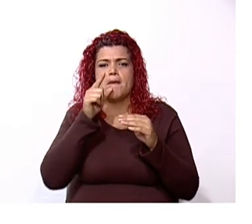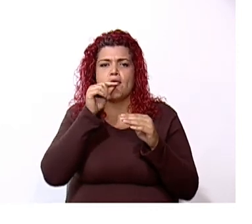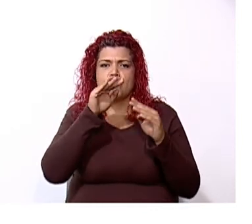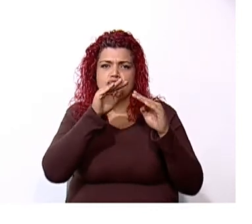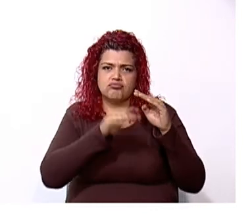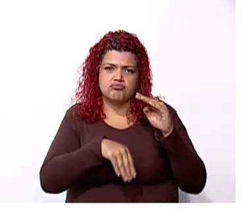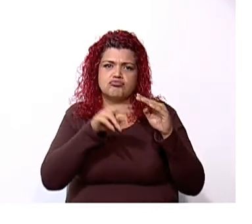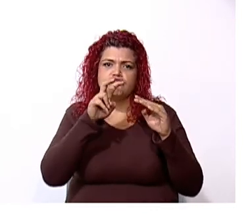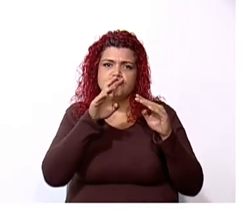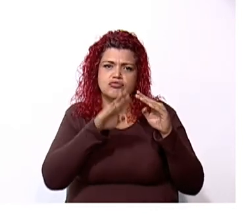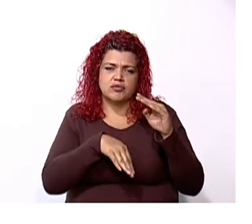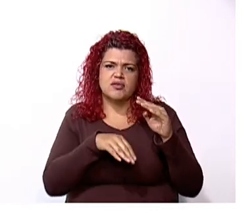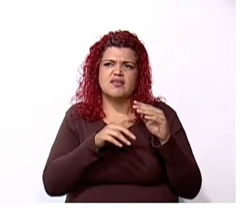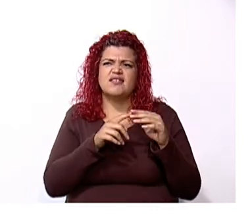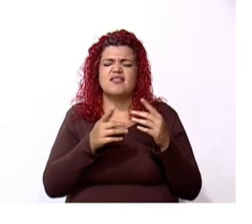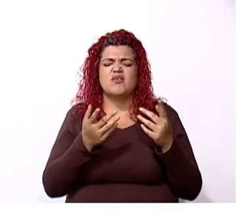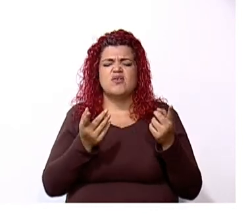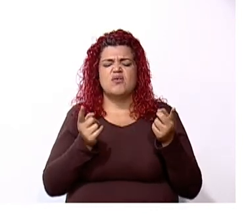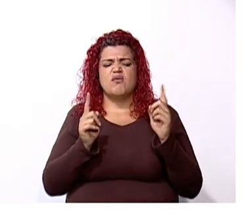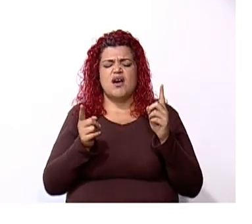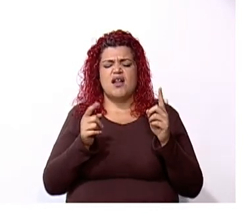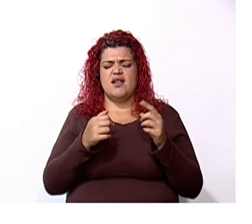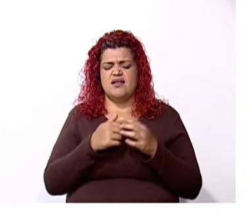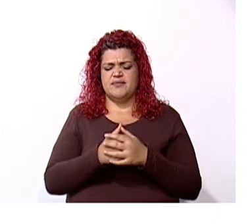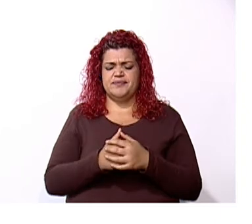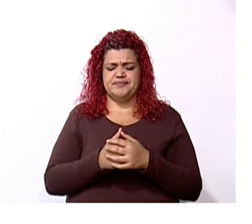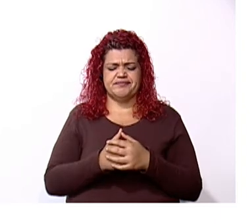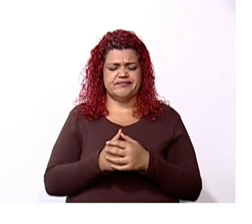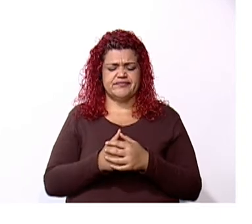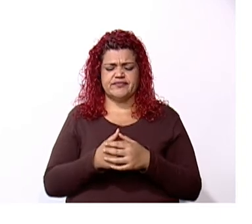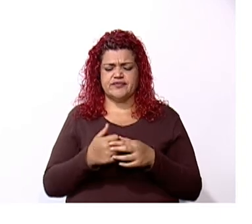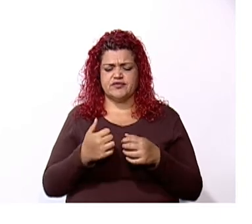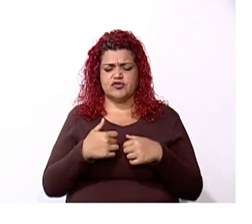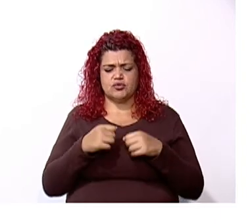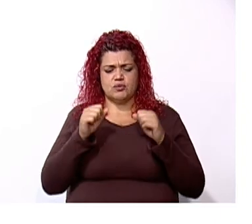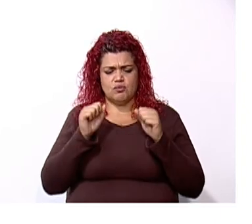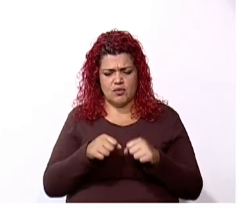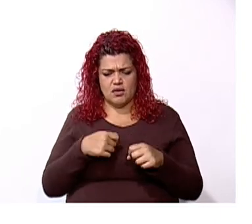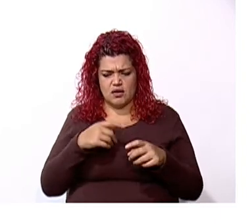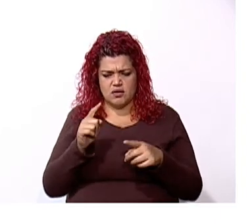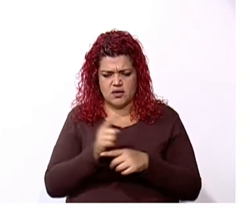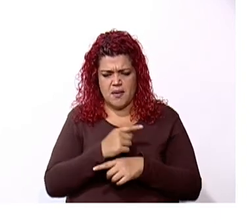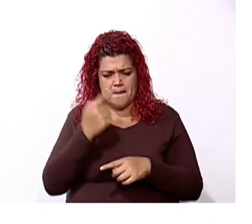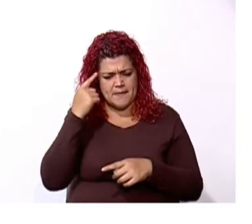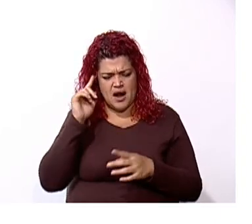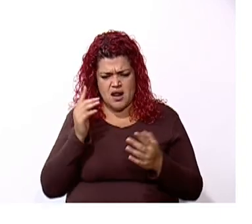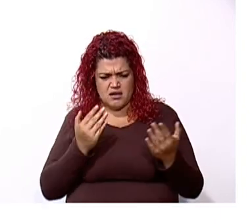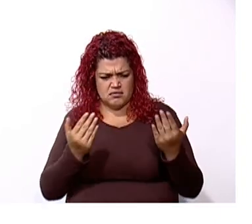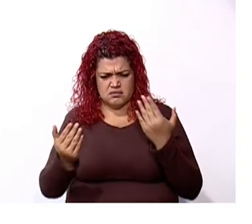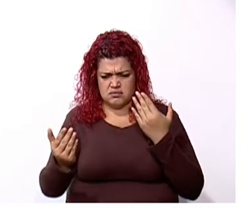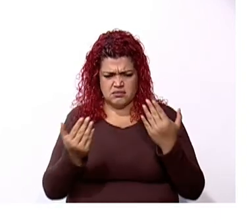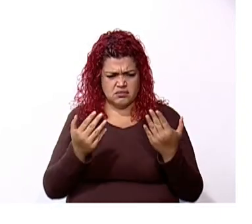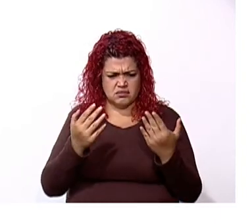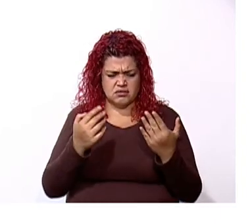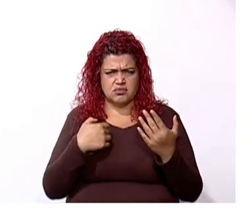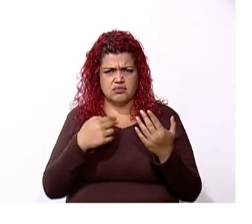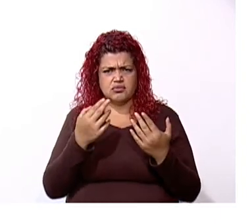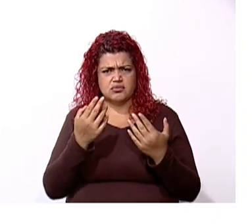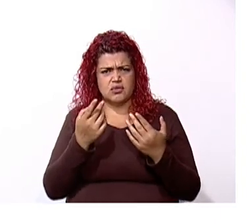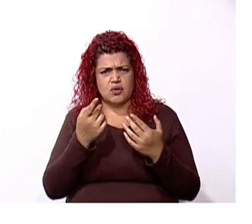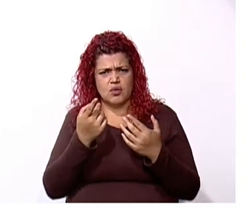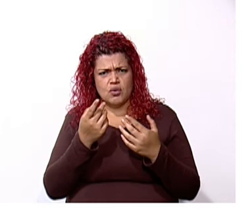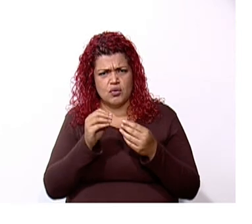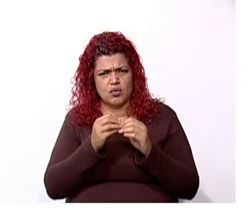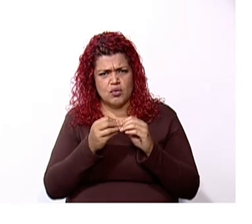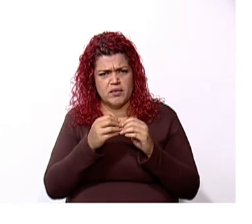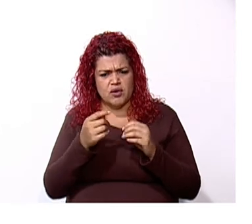pollo. ¿Qué procedimiento, dígame, se puede utilizar para comparar dos números que poseen unidades de